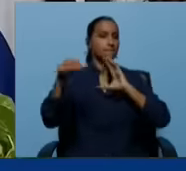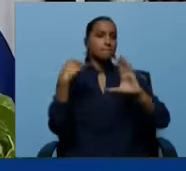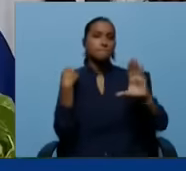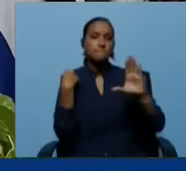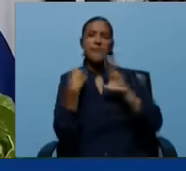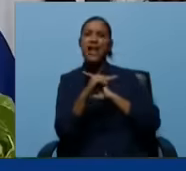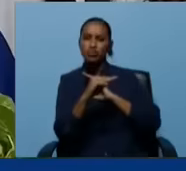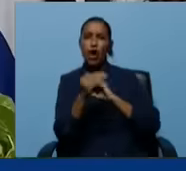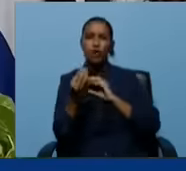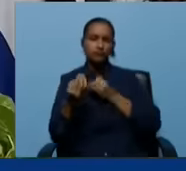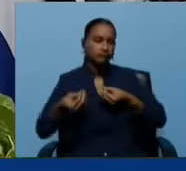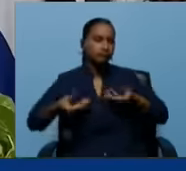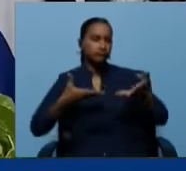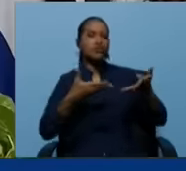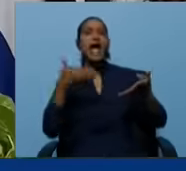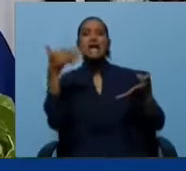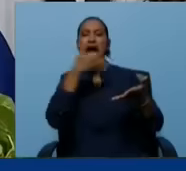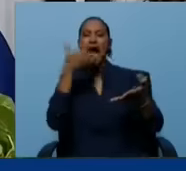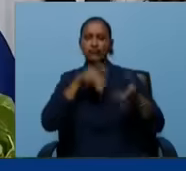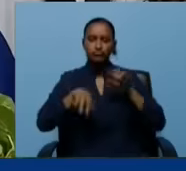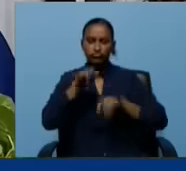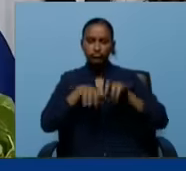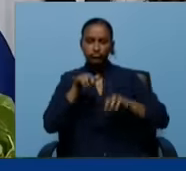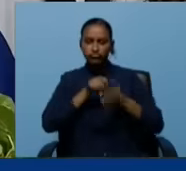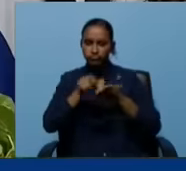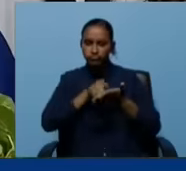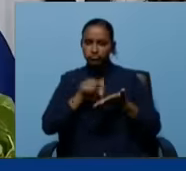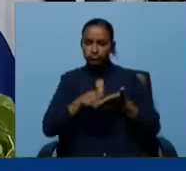la nota donde